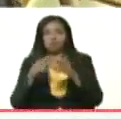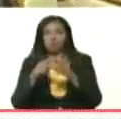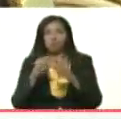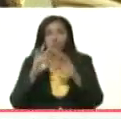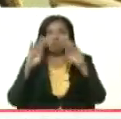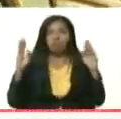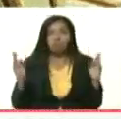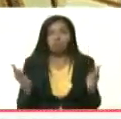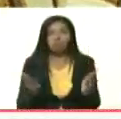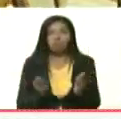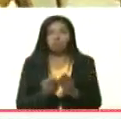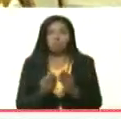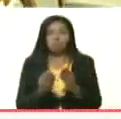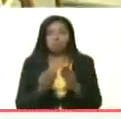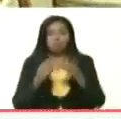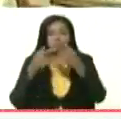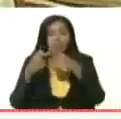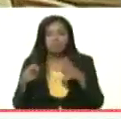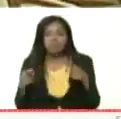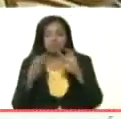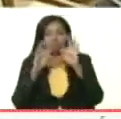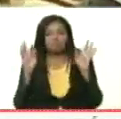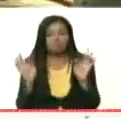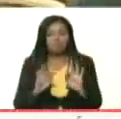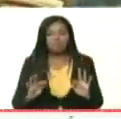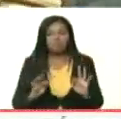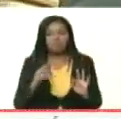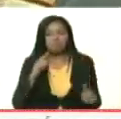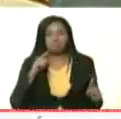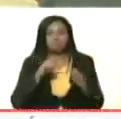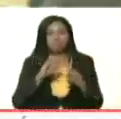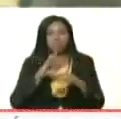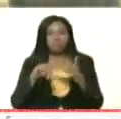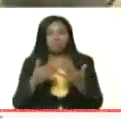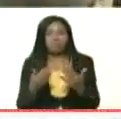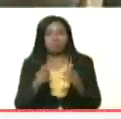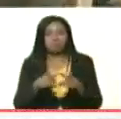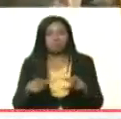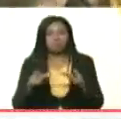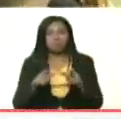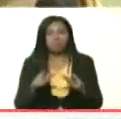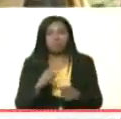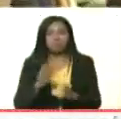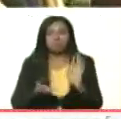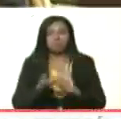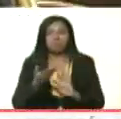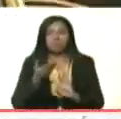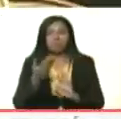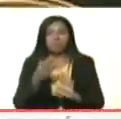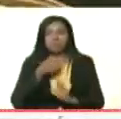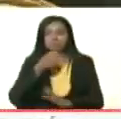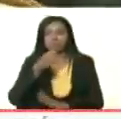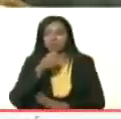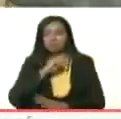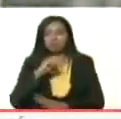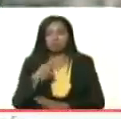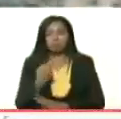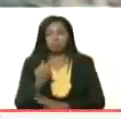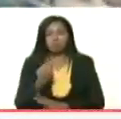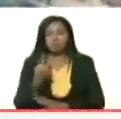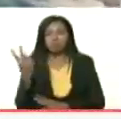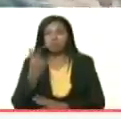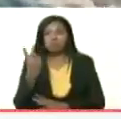mundo pluripolar y multicéntrico es la prioridad de ambas naciones. Con estas importantes declaraciones de